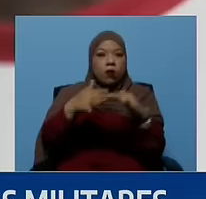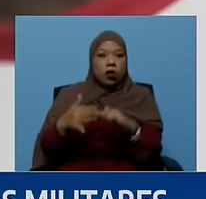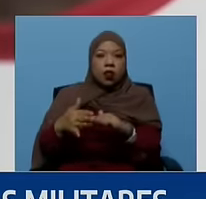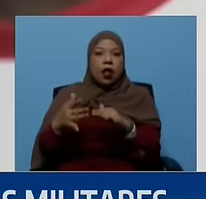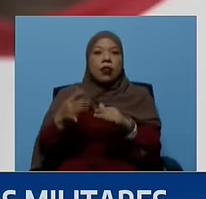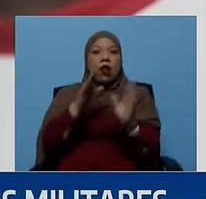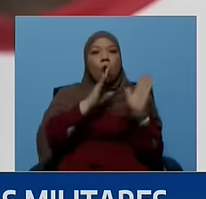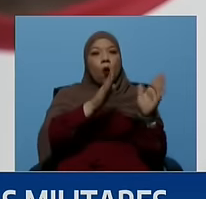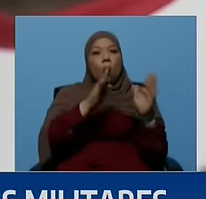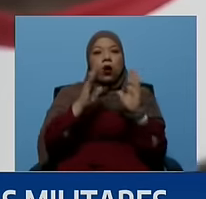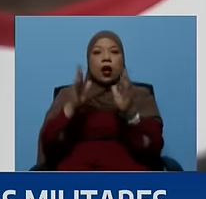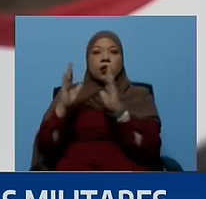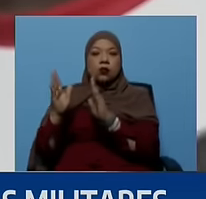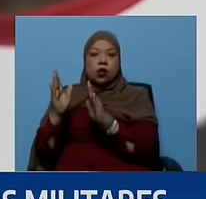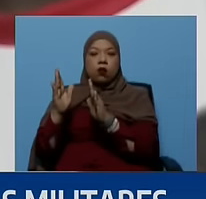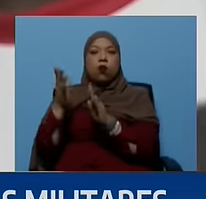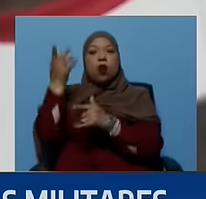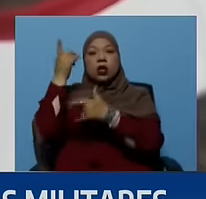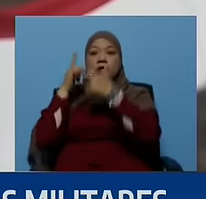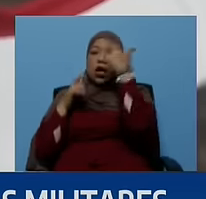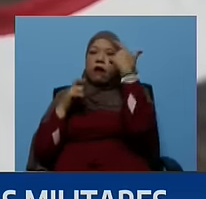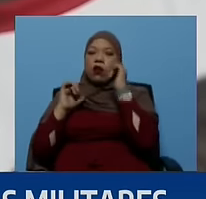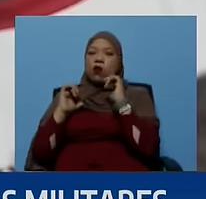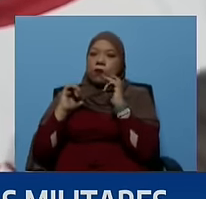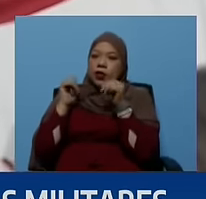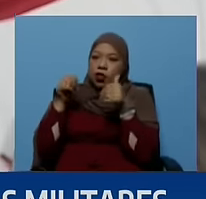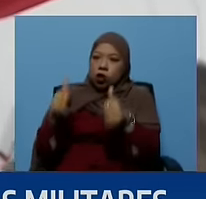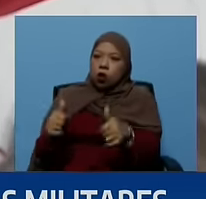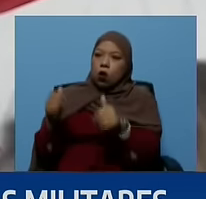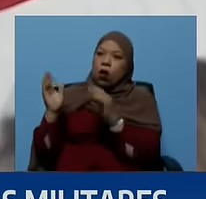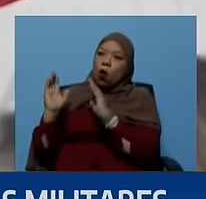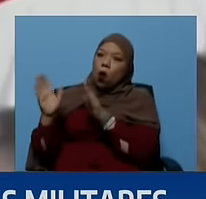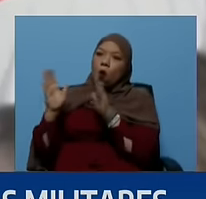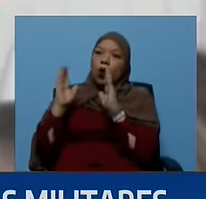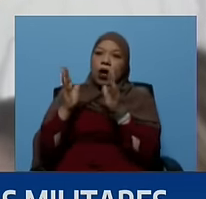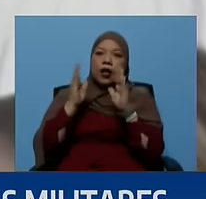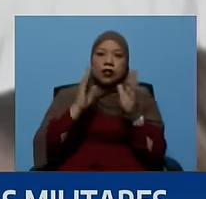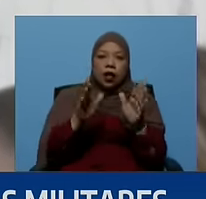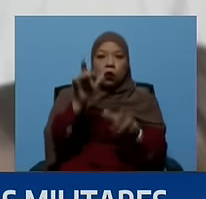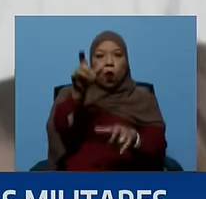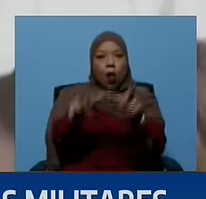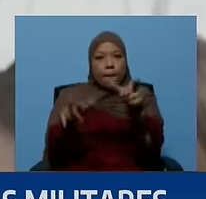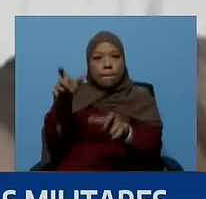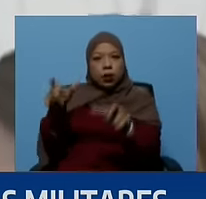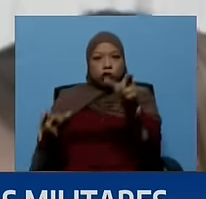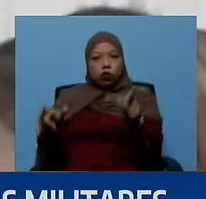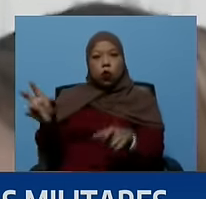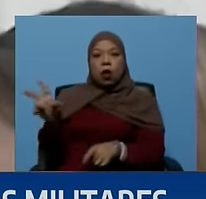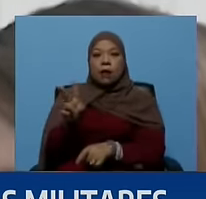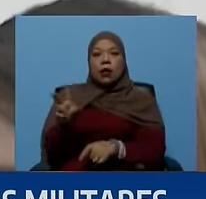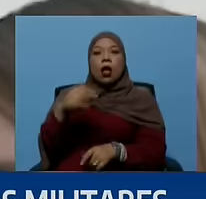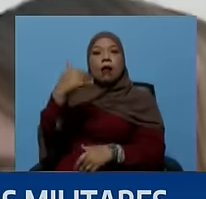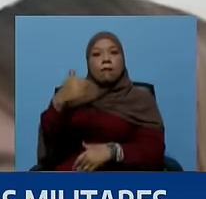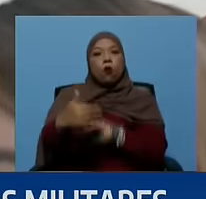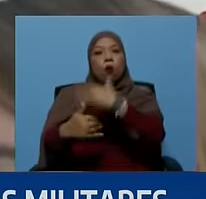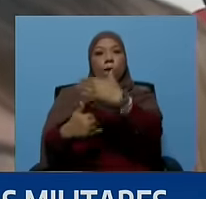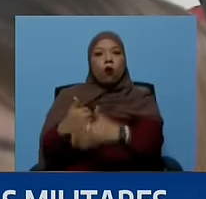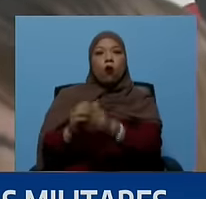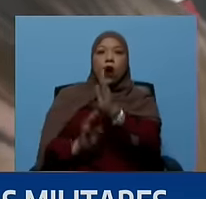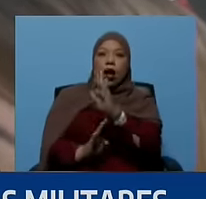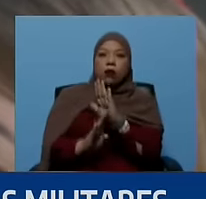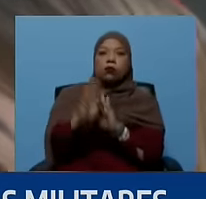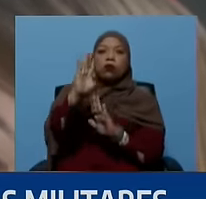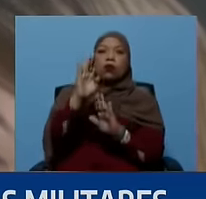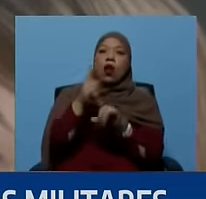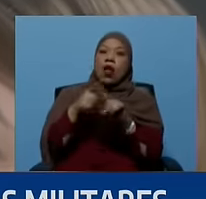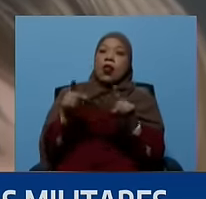Chávez comenzó a organizar el pueblo y ese pueblo ha venido evolucionando en tantas cosas cuando los momentos de las